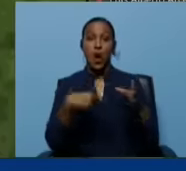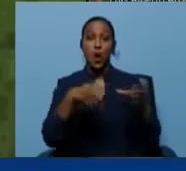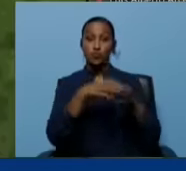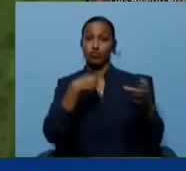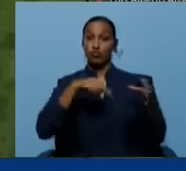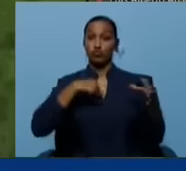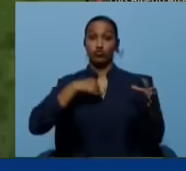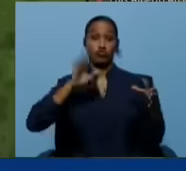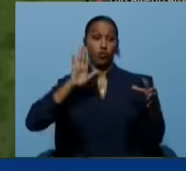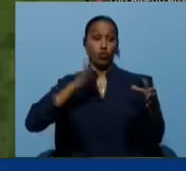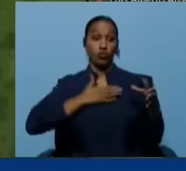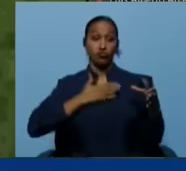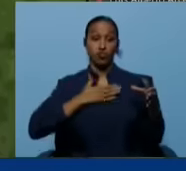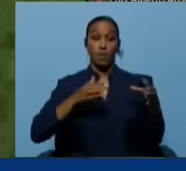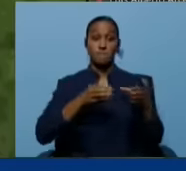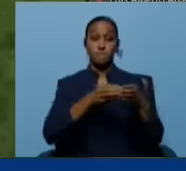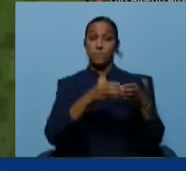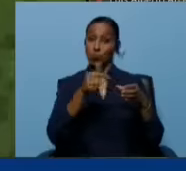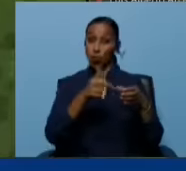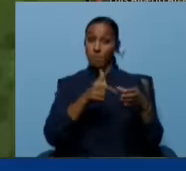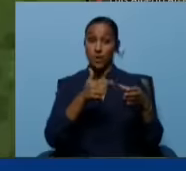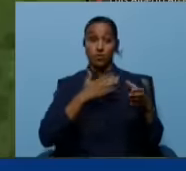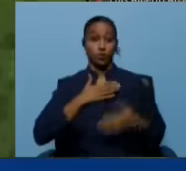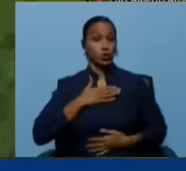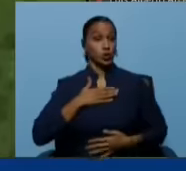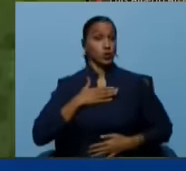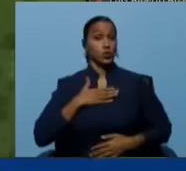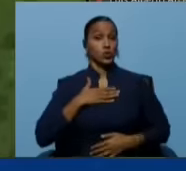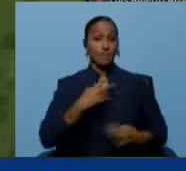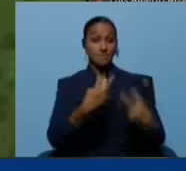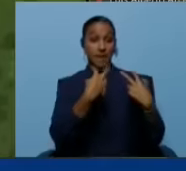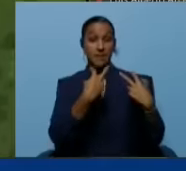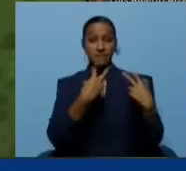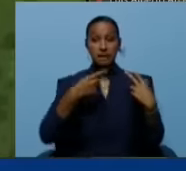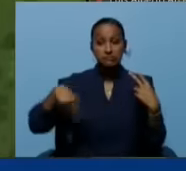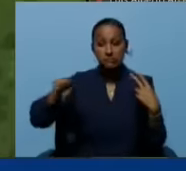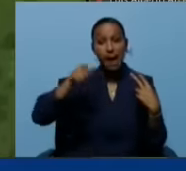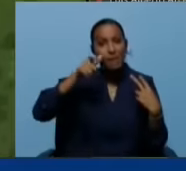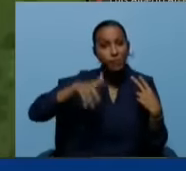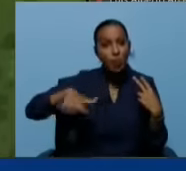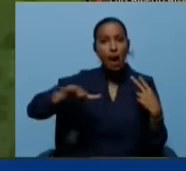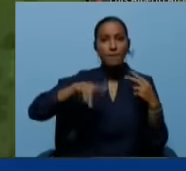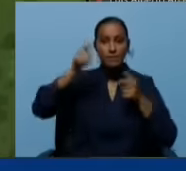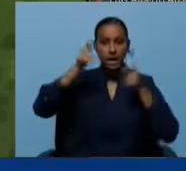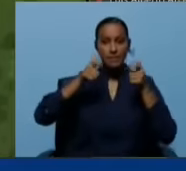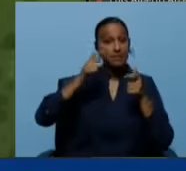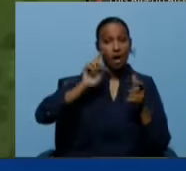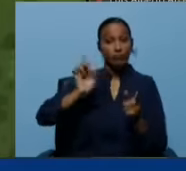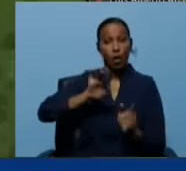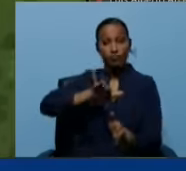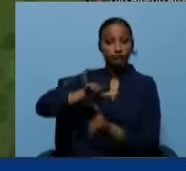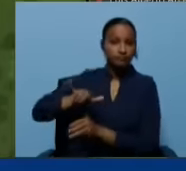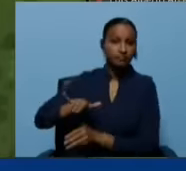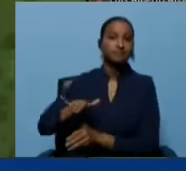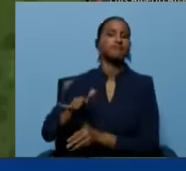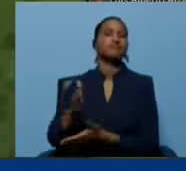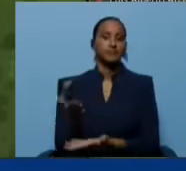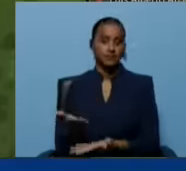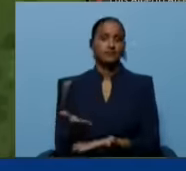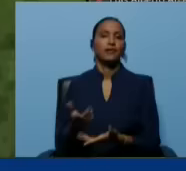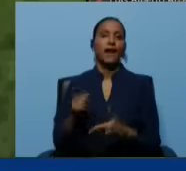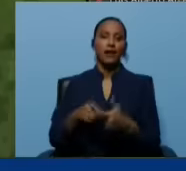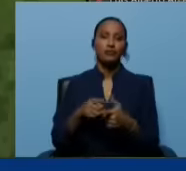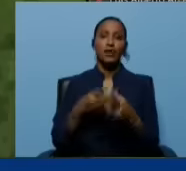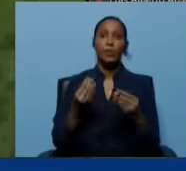de deslegitimar los genuinos movimientos populares en sus países con acusaciones de intromisión